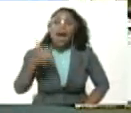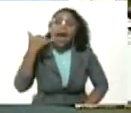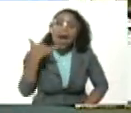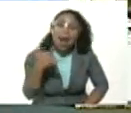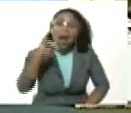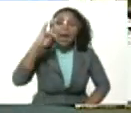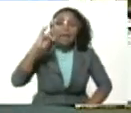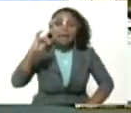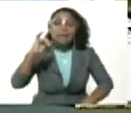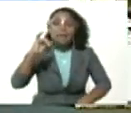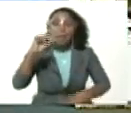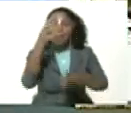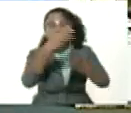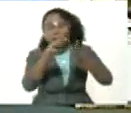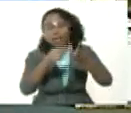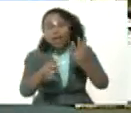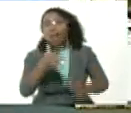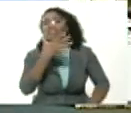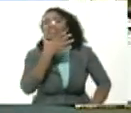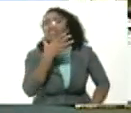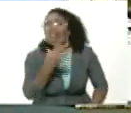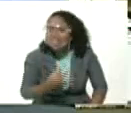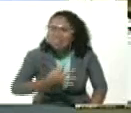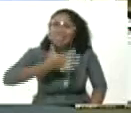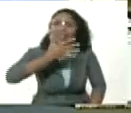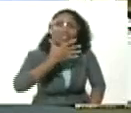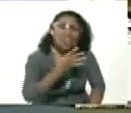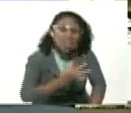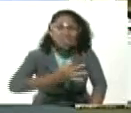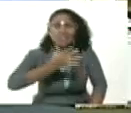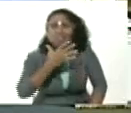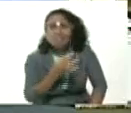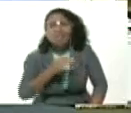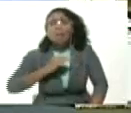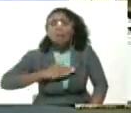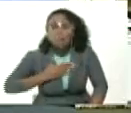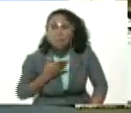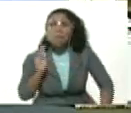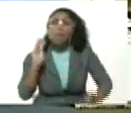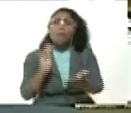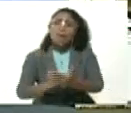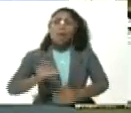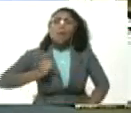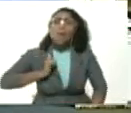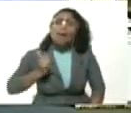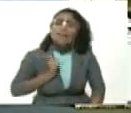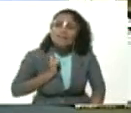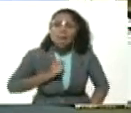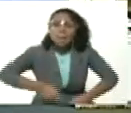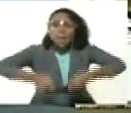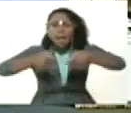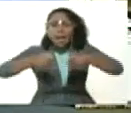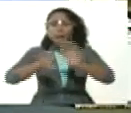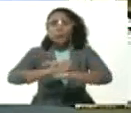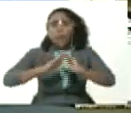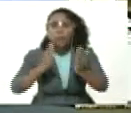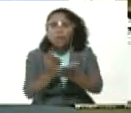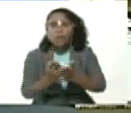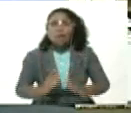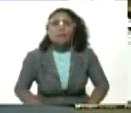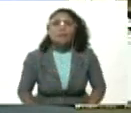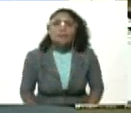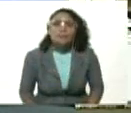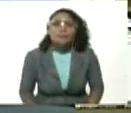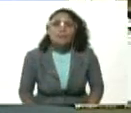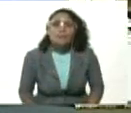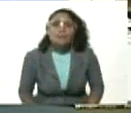producto fácil, fácil, fácil, puede colocarse en cualquier mercado del mundo.